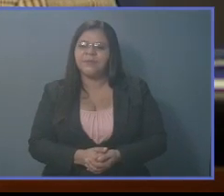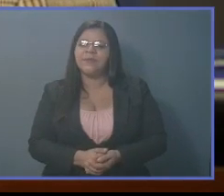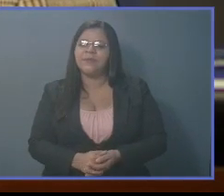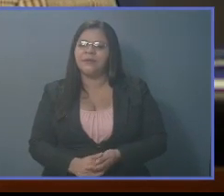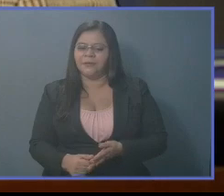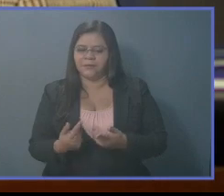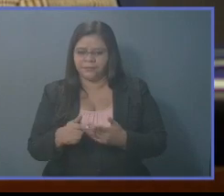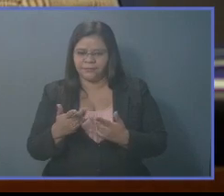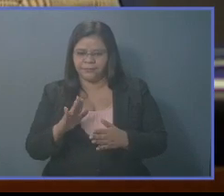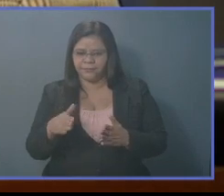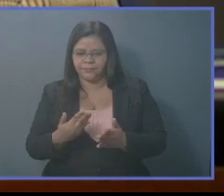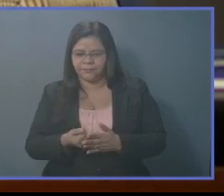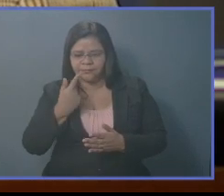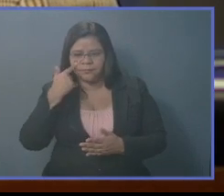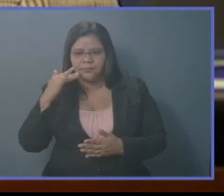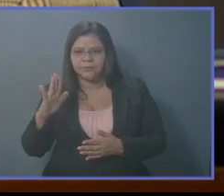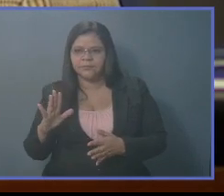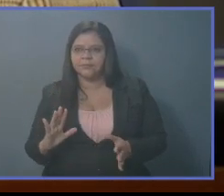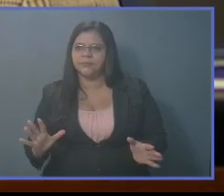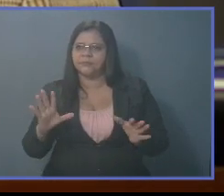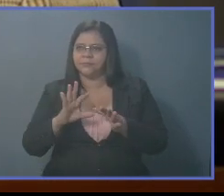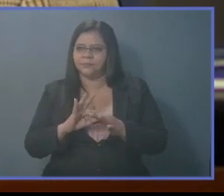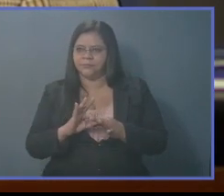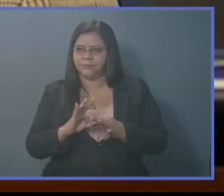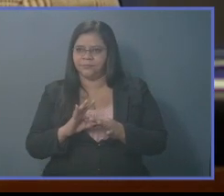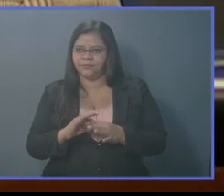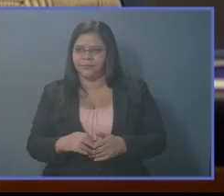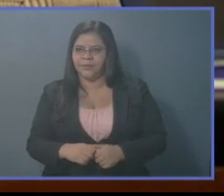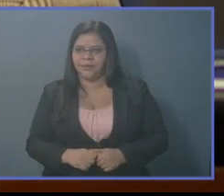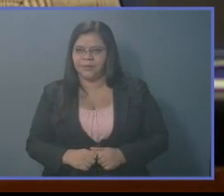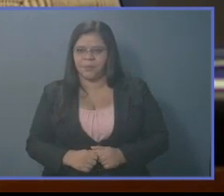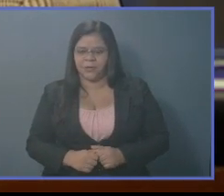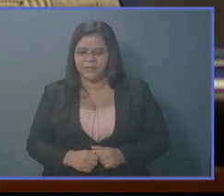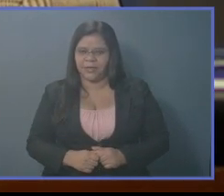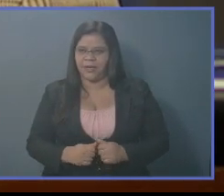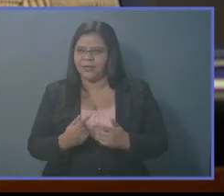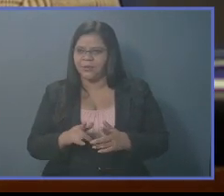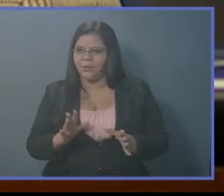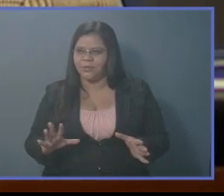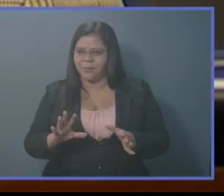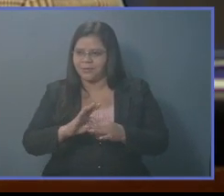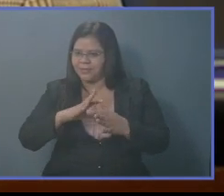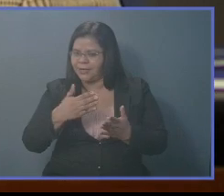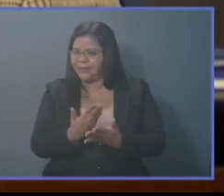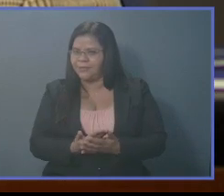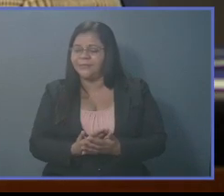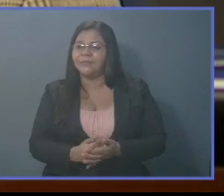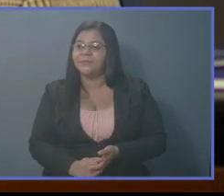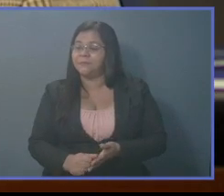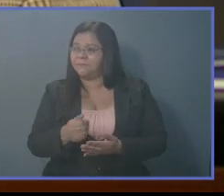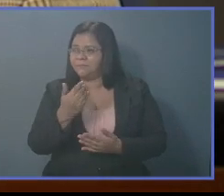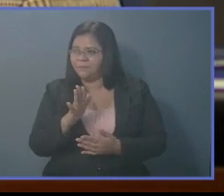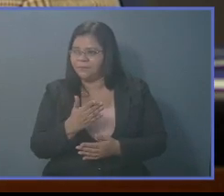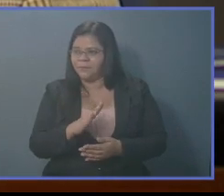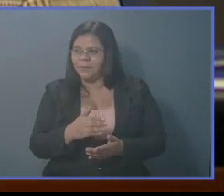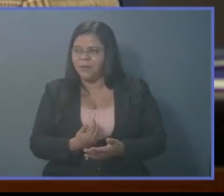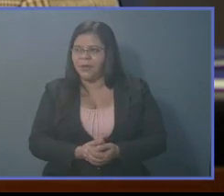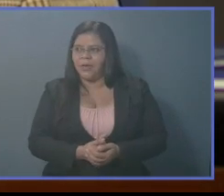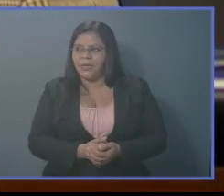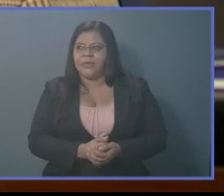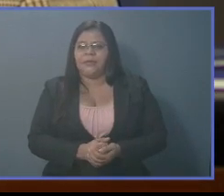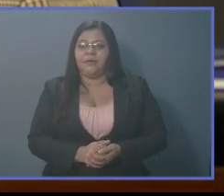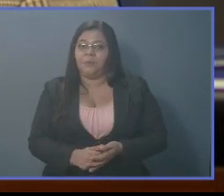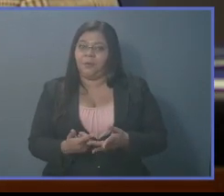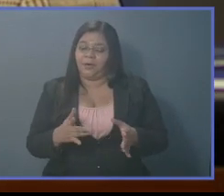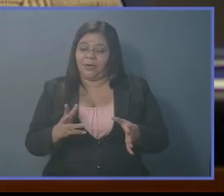haber estado expuesto a un posible contagio. G. Criterio de egreso, conjunto de elementos que sirven al profesional de salud para